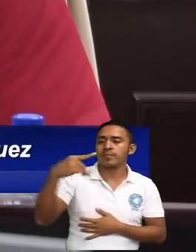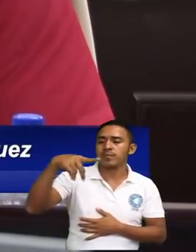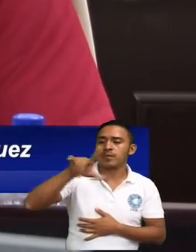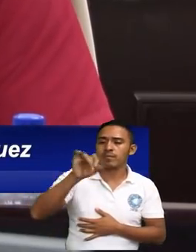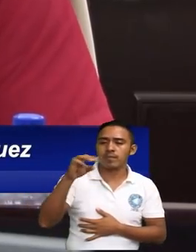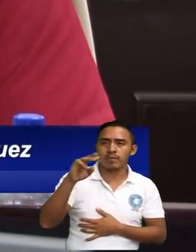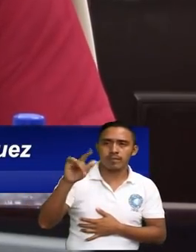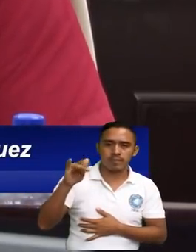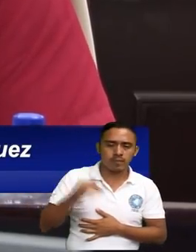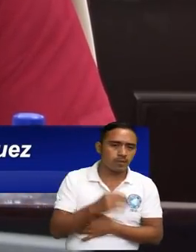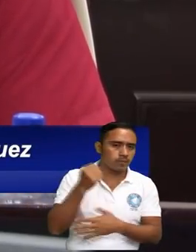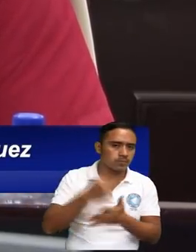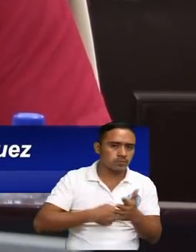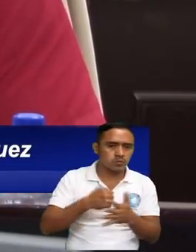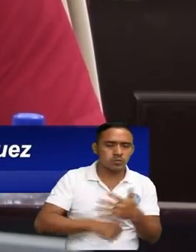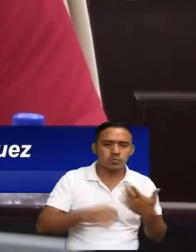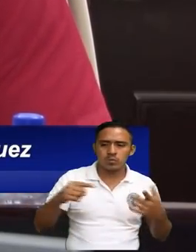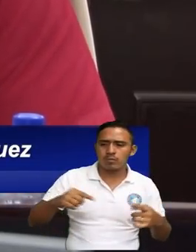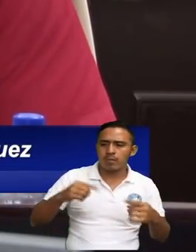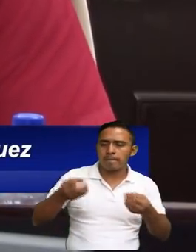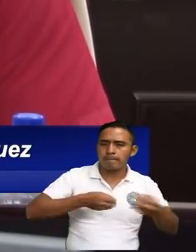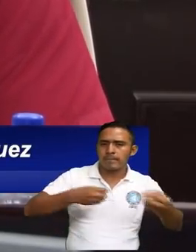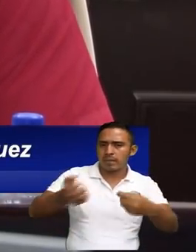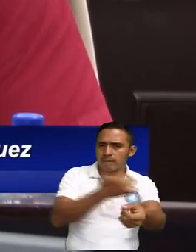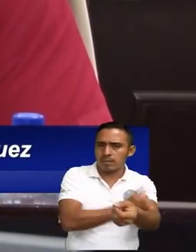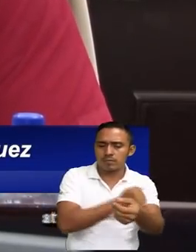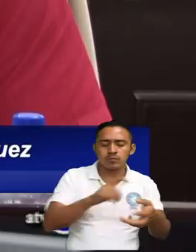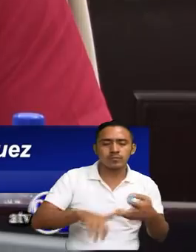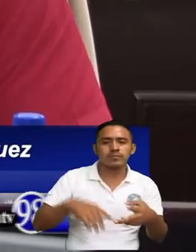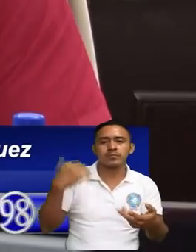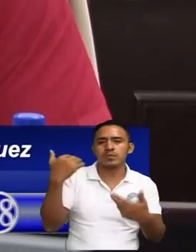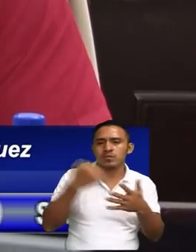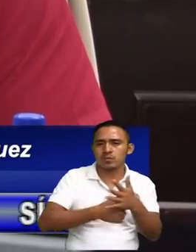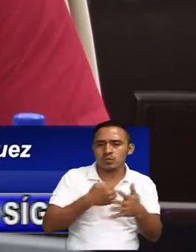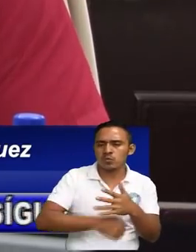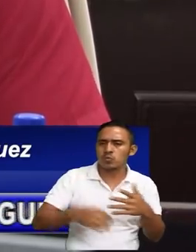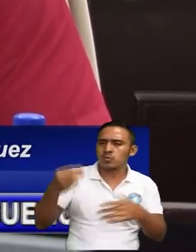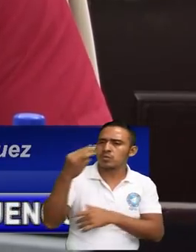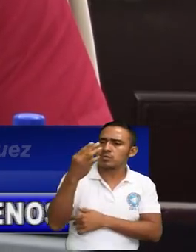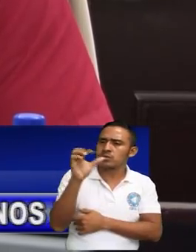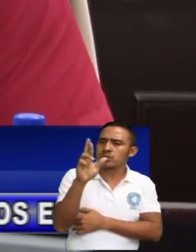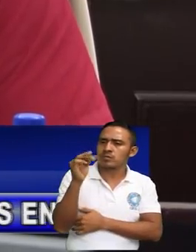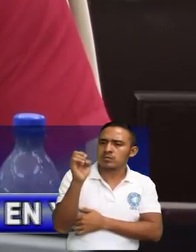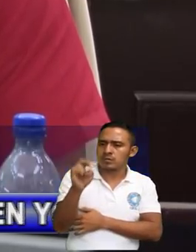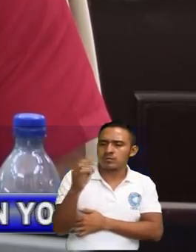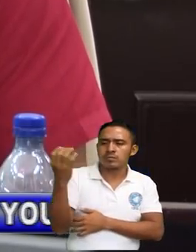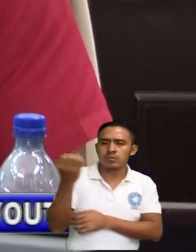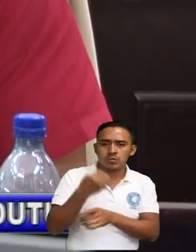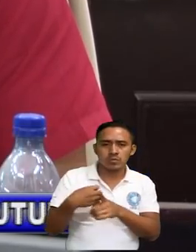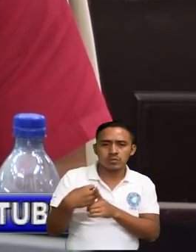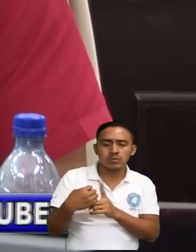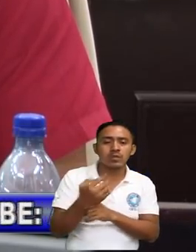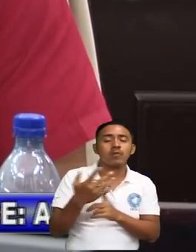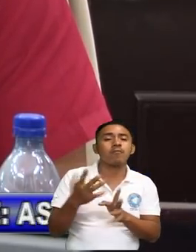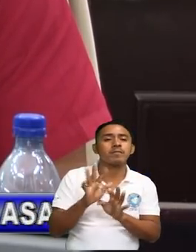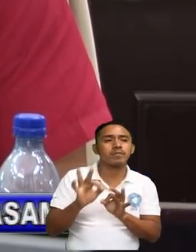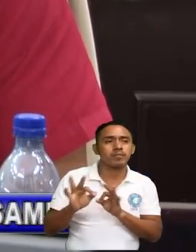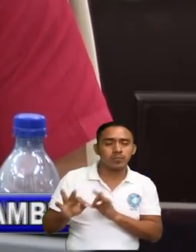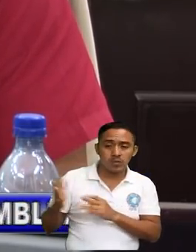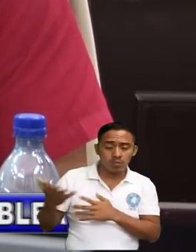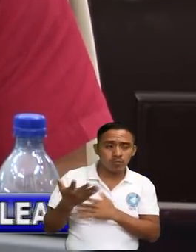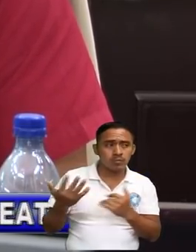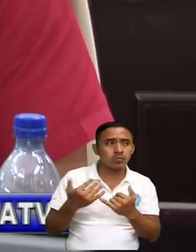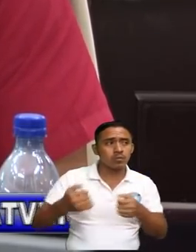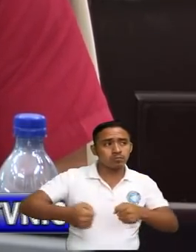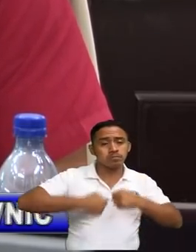intercambios, la lucha contra la narcoactividad, la lucha contra el crimen organizado y todo lo que está relacionado también